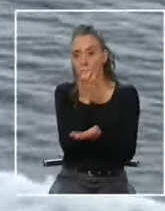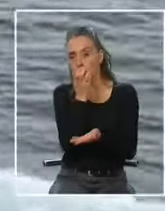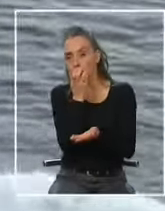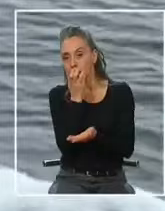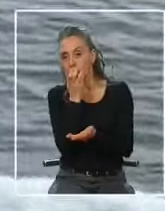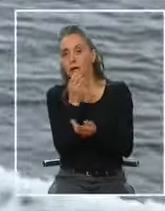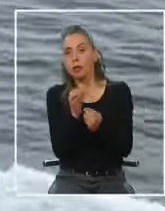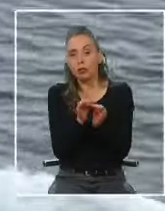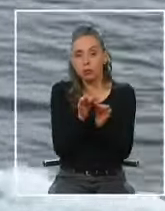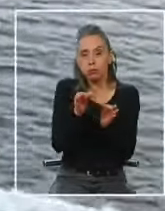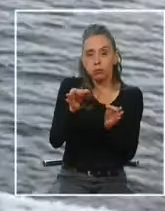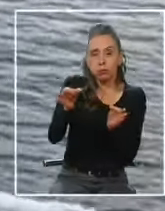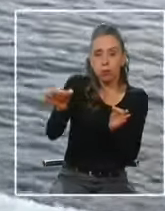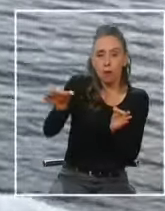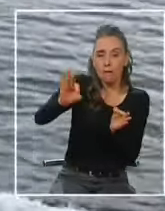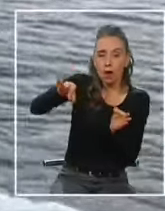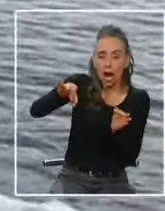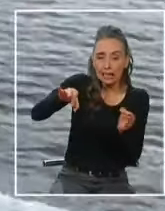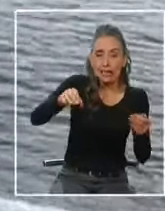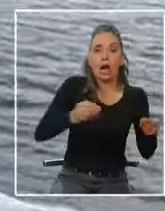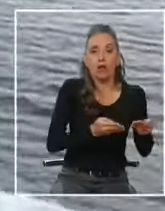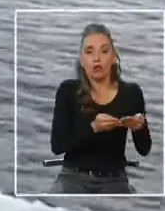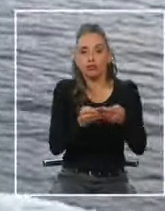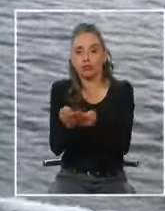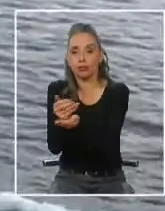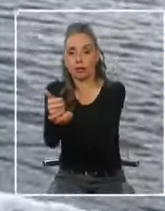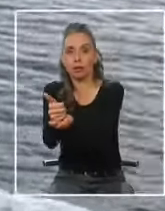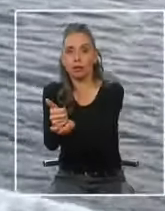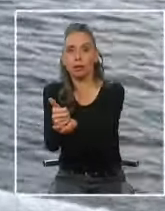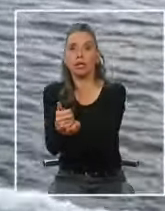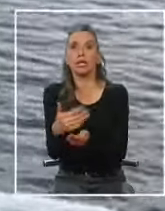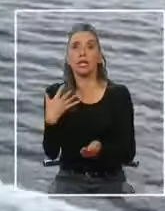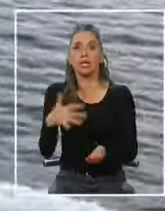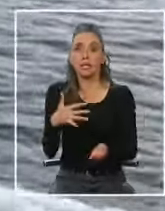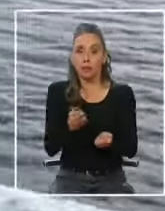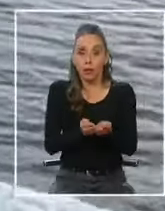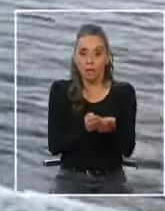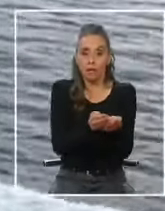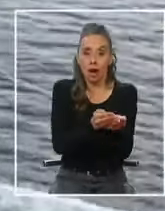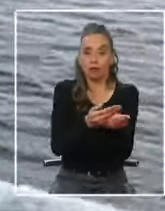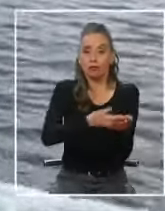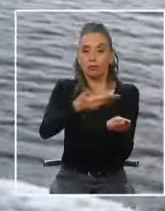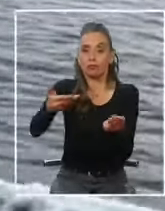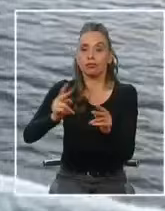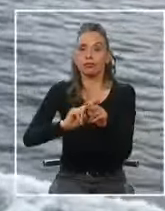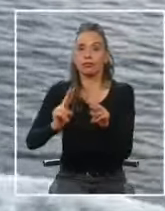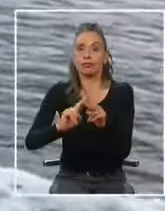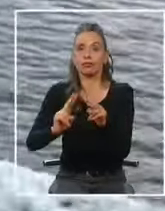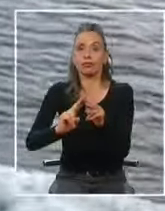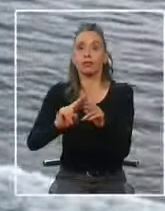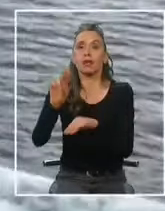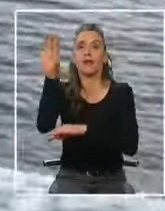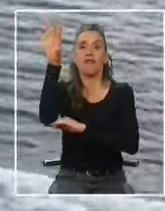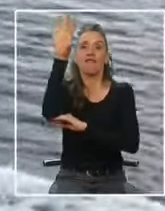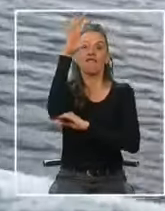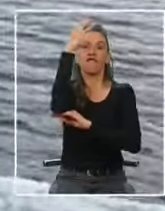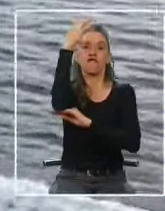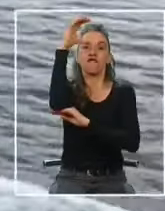en zonas aisladas. Y también el vital abastecimiento y mantención de los faros.